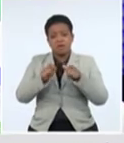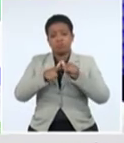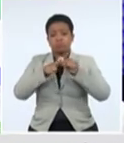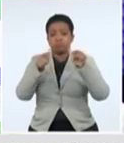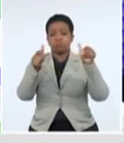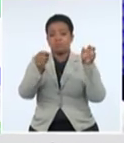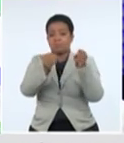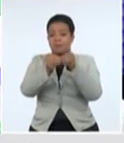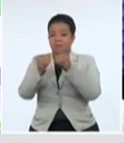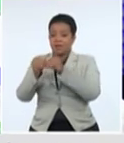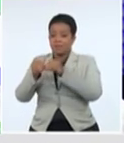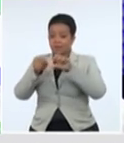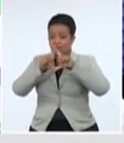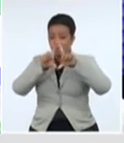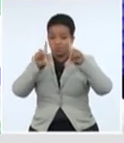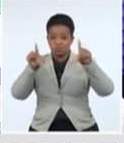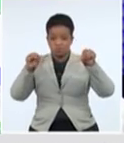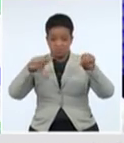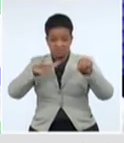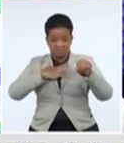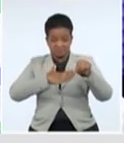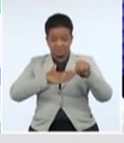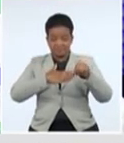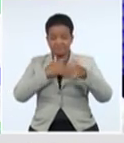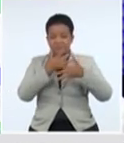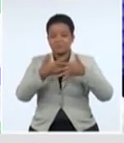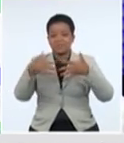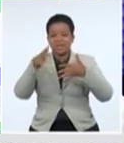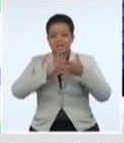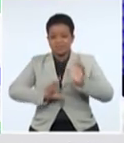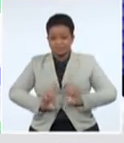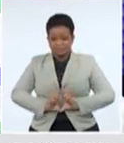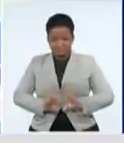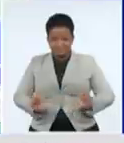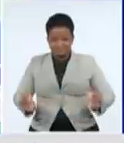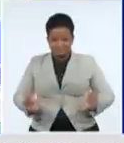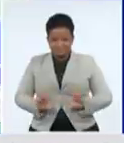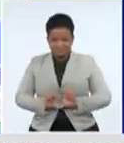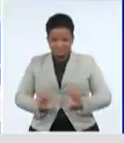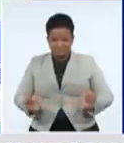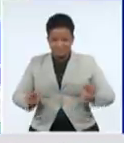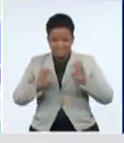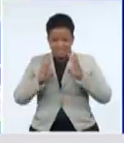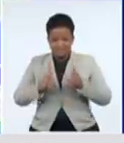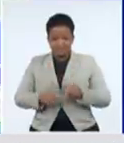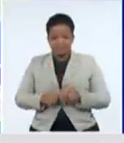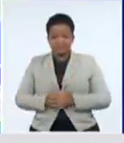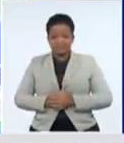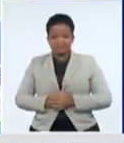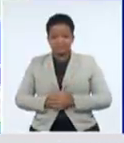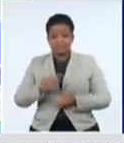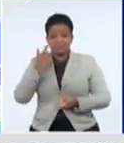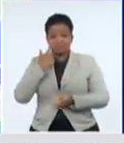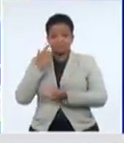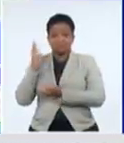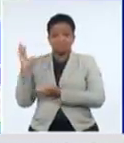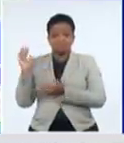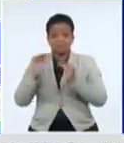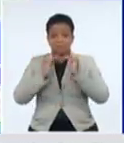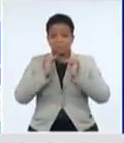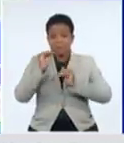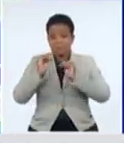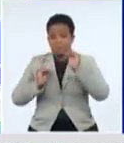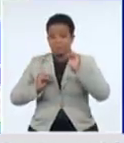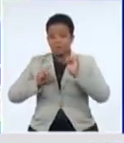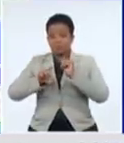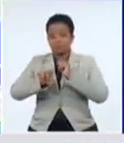de la enfermedad. El gráfico que muestra el comportamiento de los casos diagnosticados en los últimos 15 días, ahí